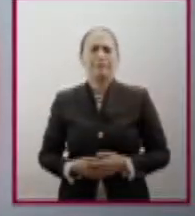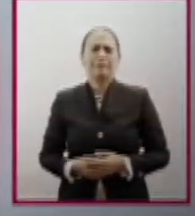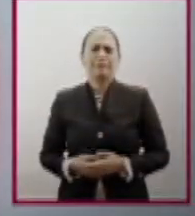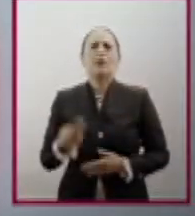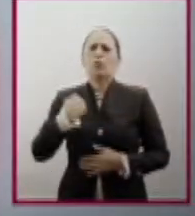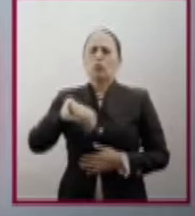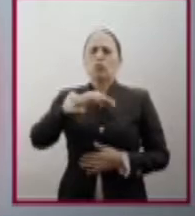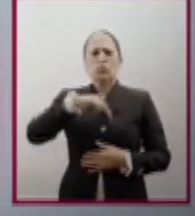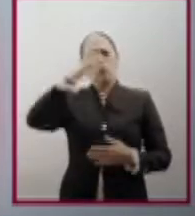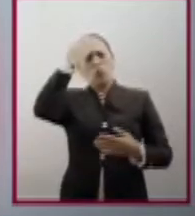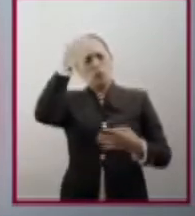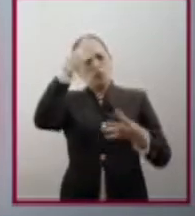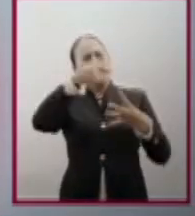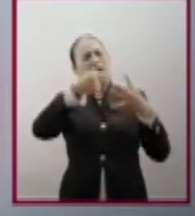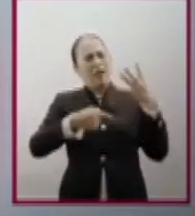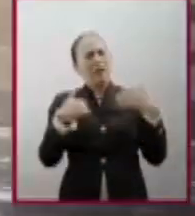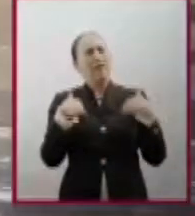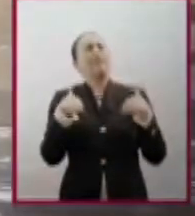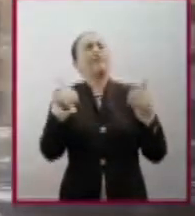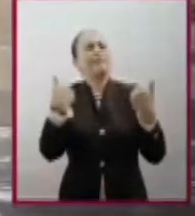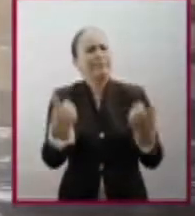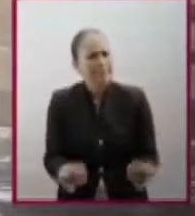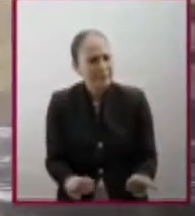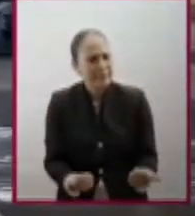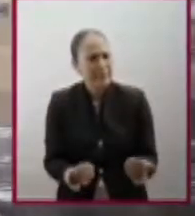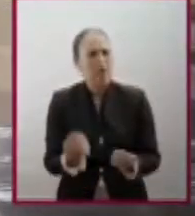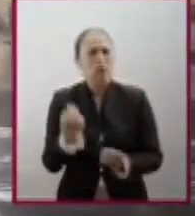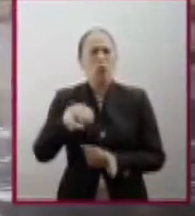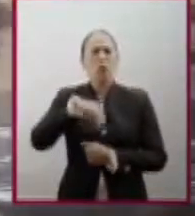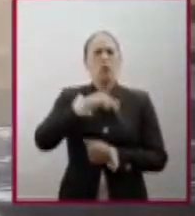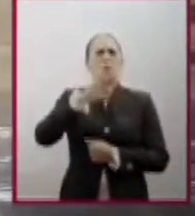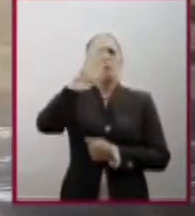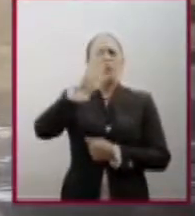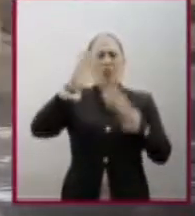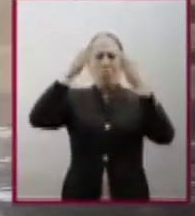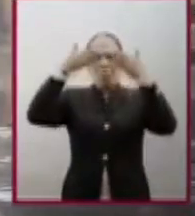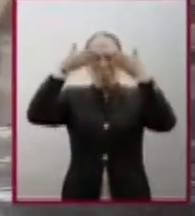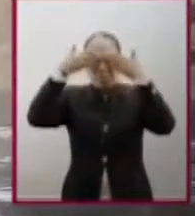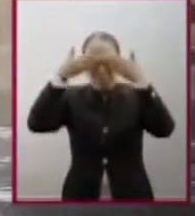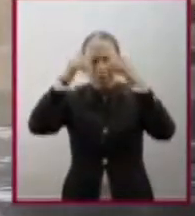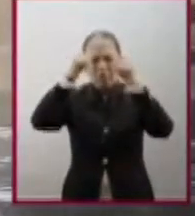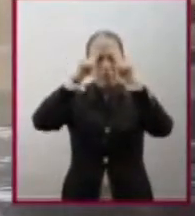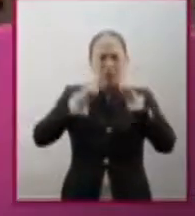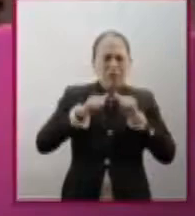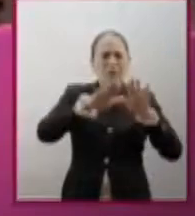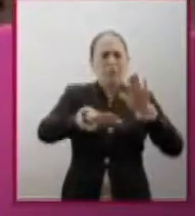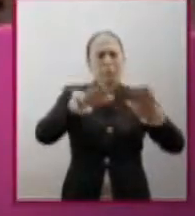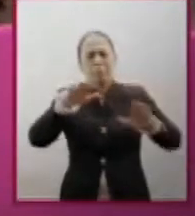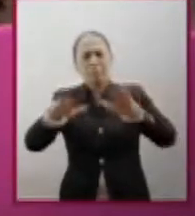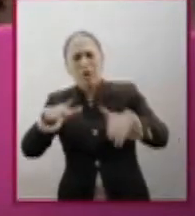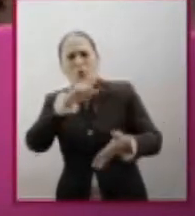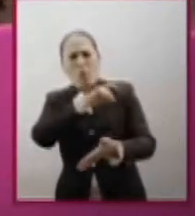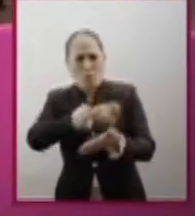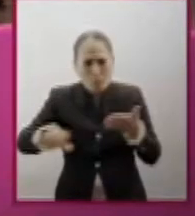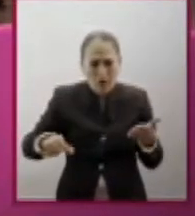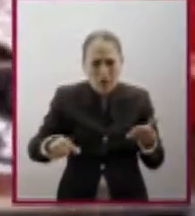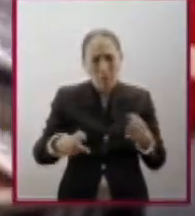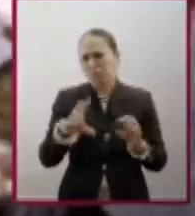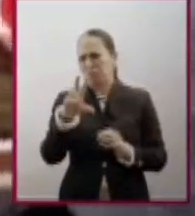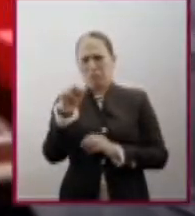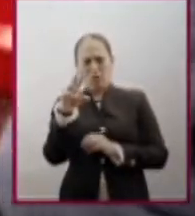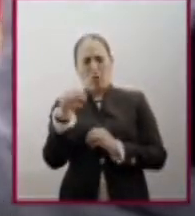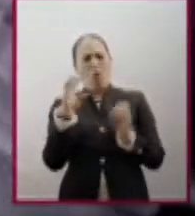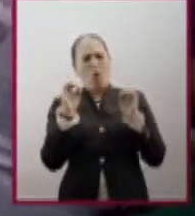Cuando conocemos esa historia, nuestra mente cambia. Ya no vamos como zombies sin sentido por el mundo consumiendo chatarra o